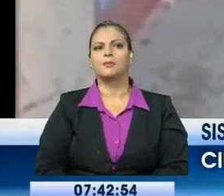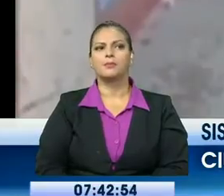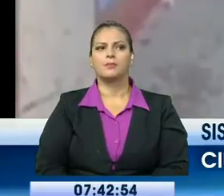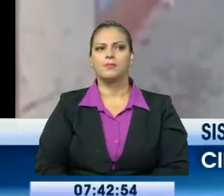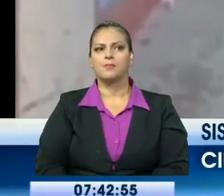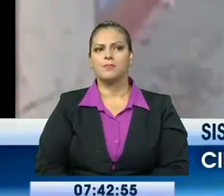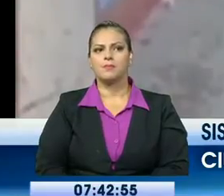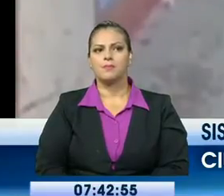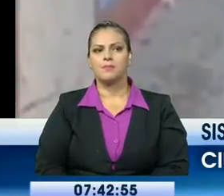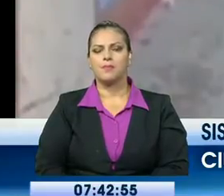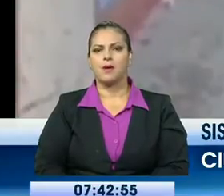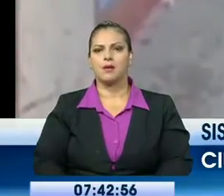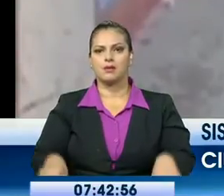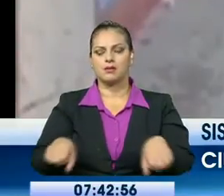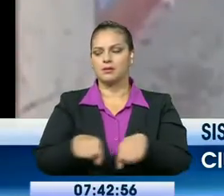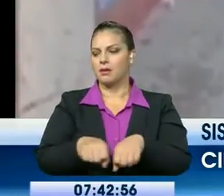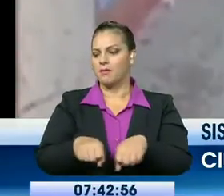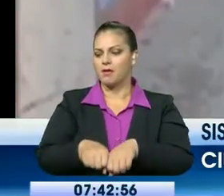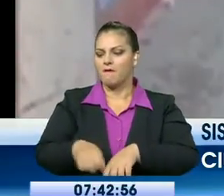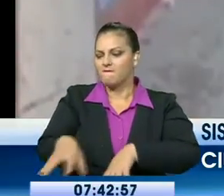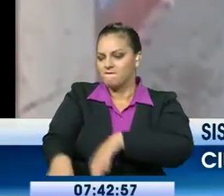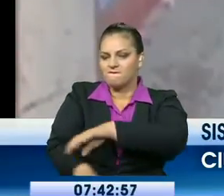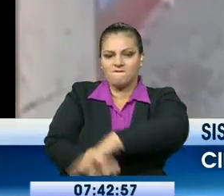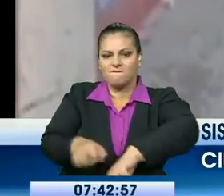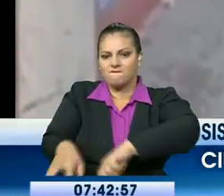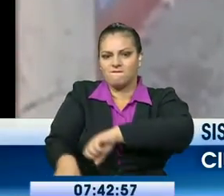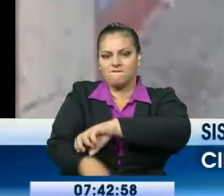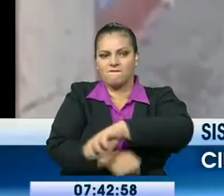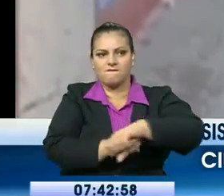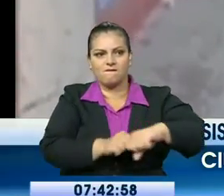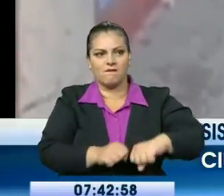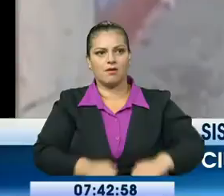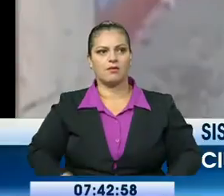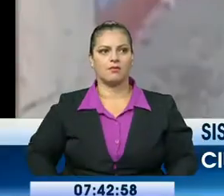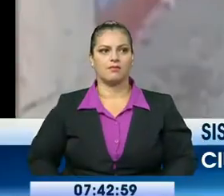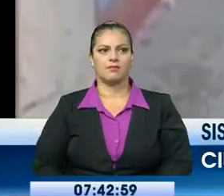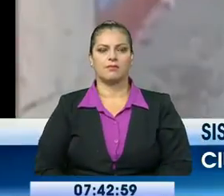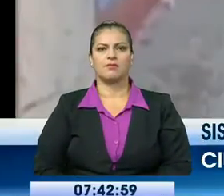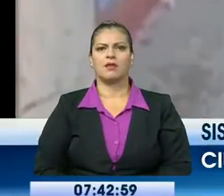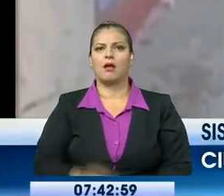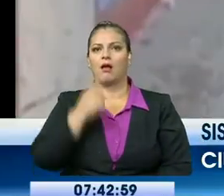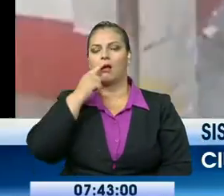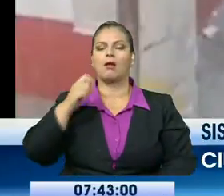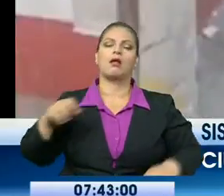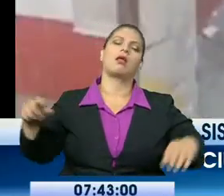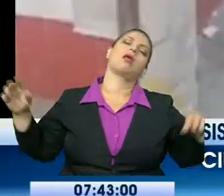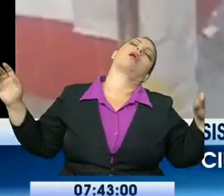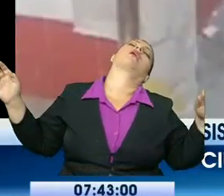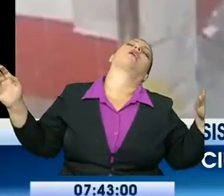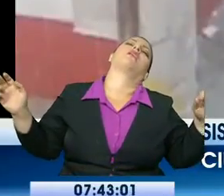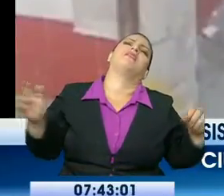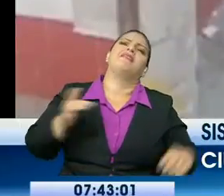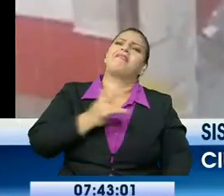Decidido, empieza a sacarle lo poco que le quedaba al ciudadano, que ni siquiera se inmutaba.